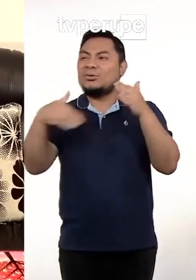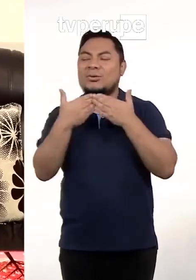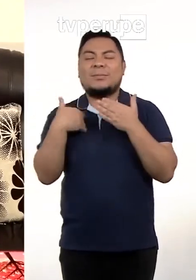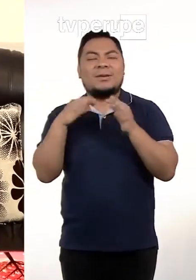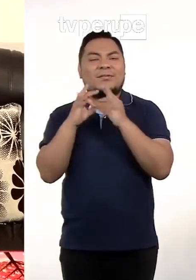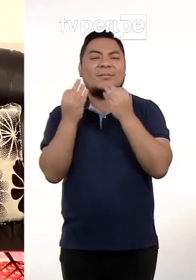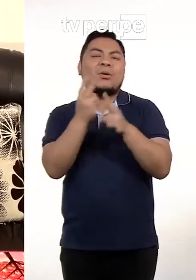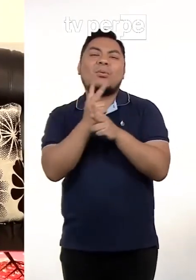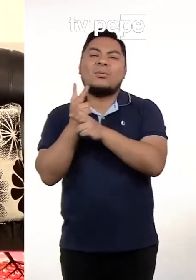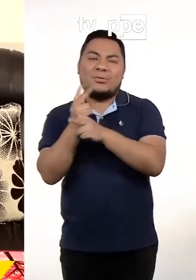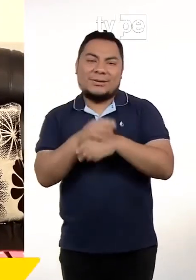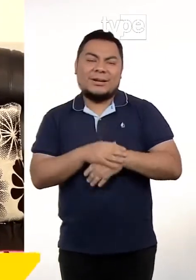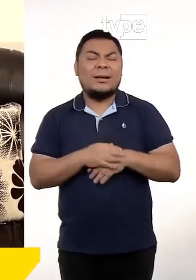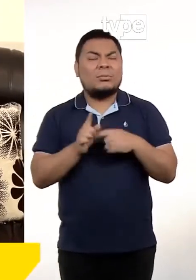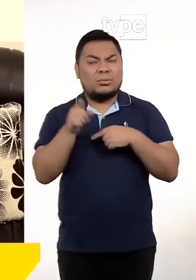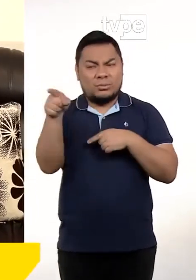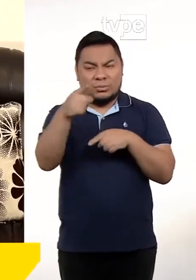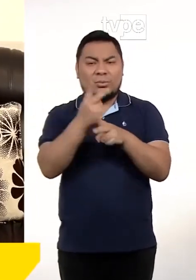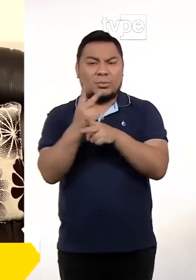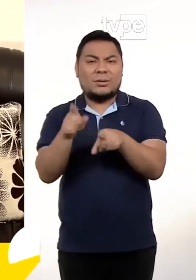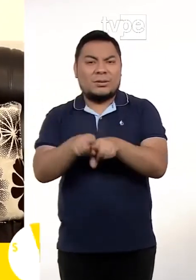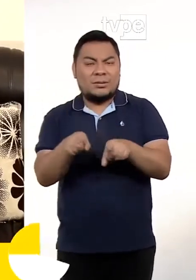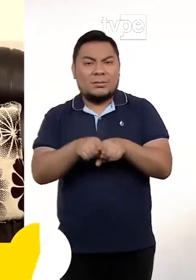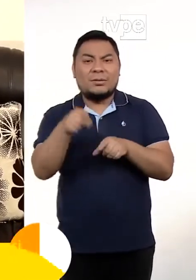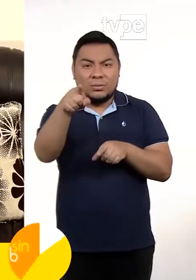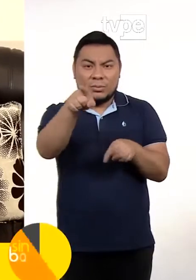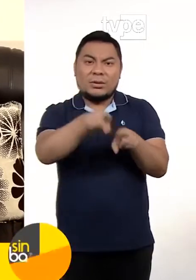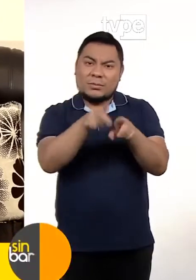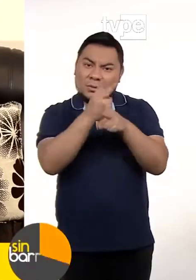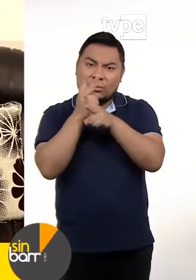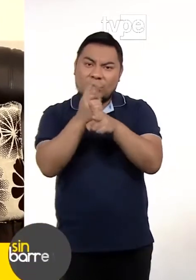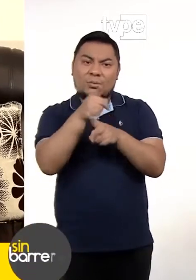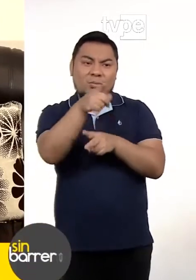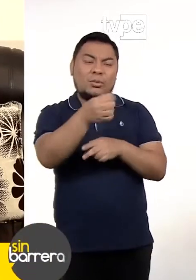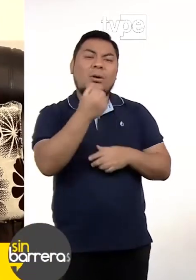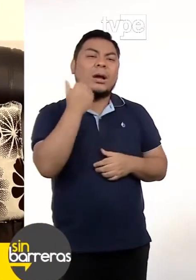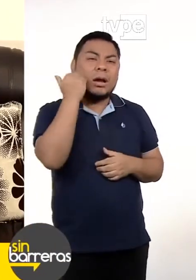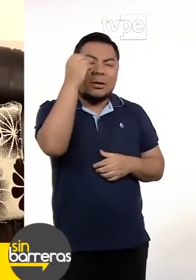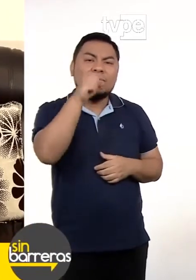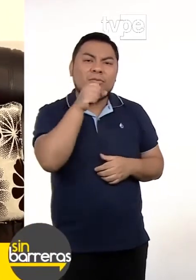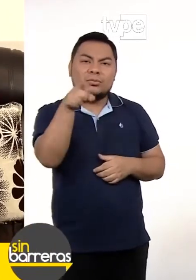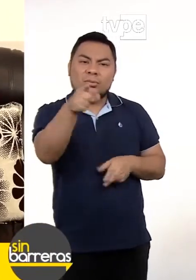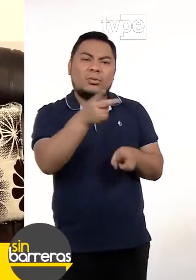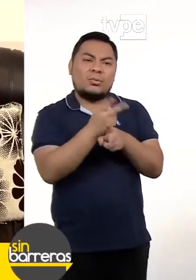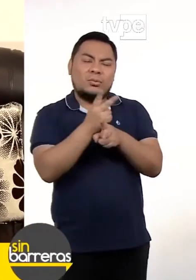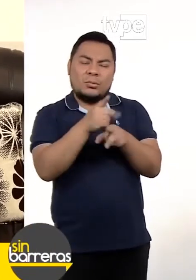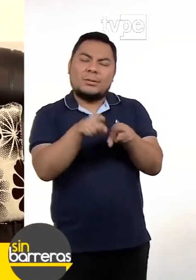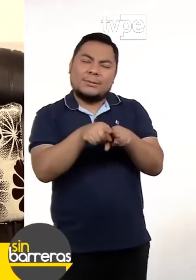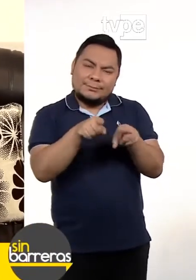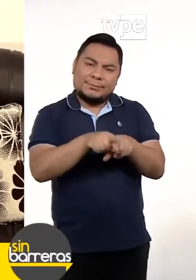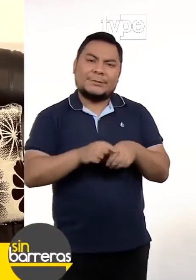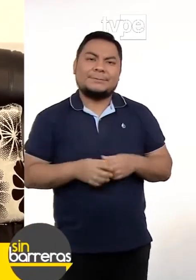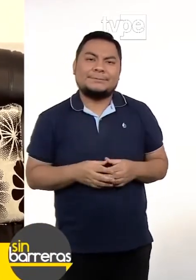cuidarse. Tienen que cuidarse para que después nos puedan cuidar a los que tenemos más edad.